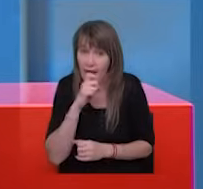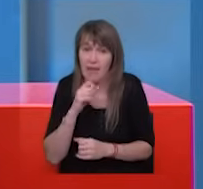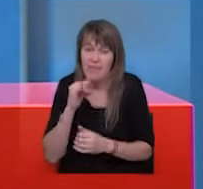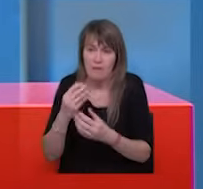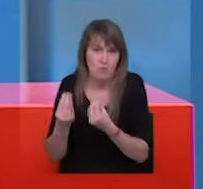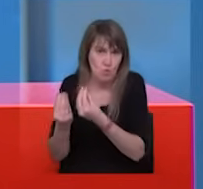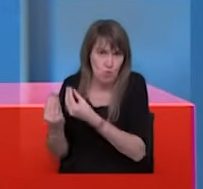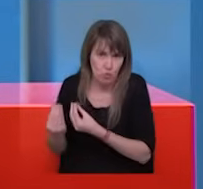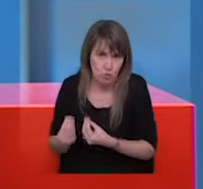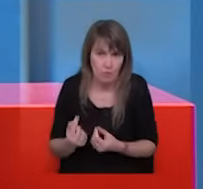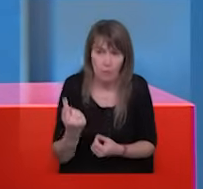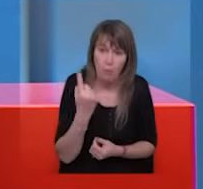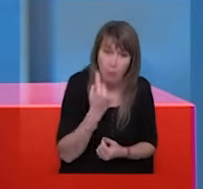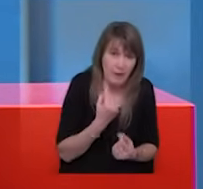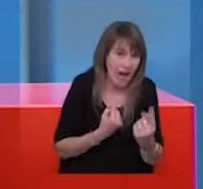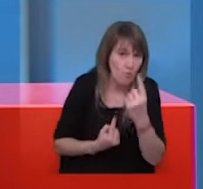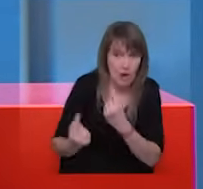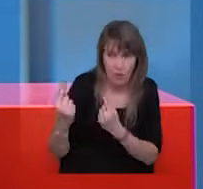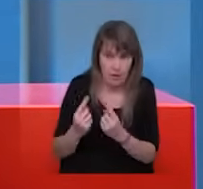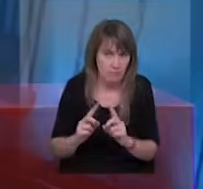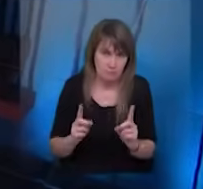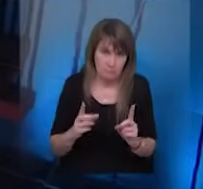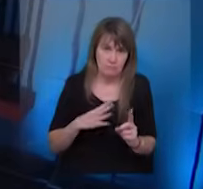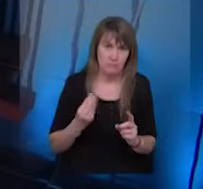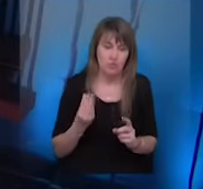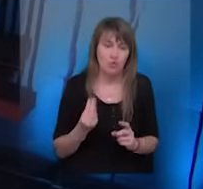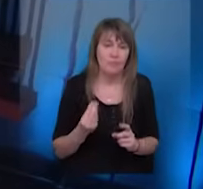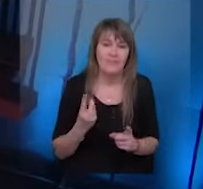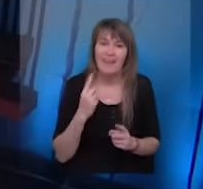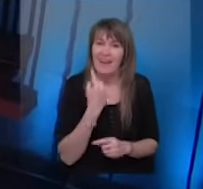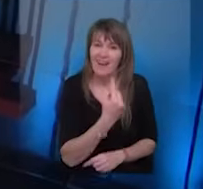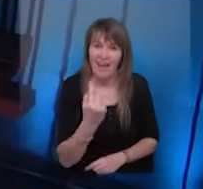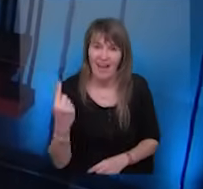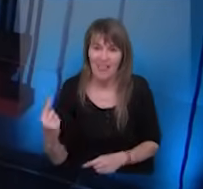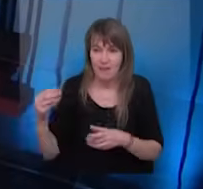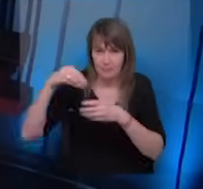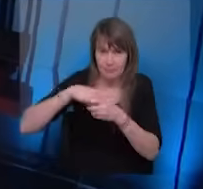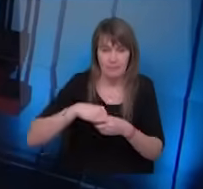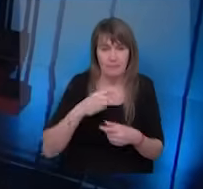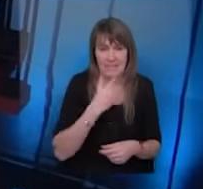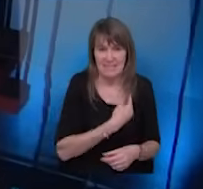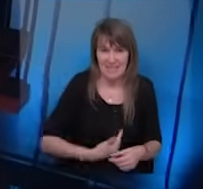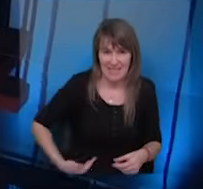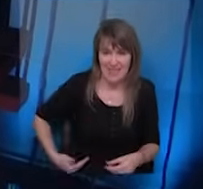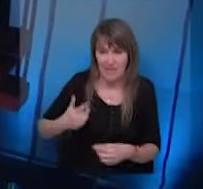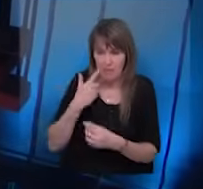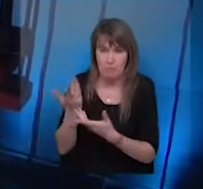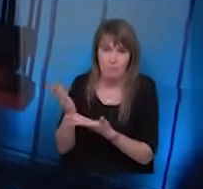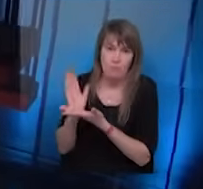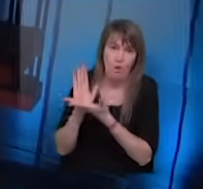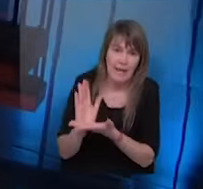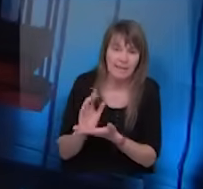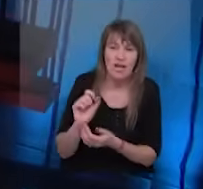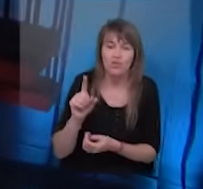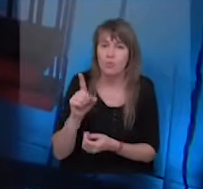es no es una por partido eh cada fórmula cada fórmula presidencial presenta su declaración cada lista al senado presenta